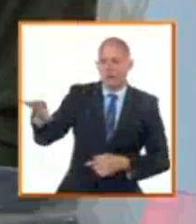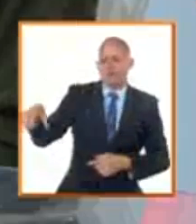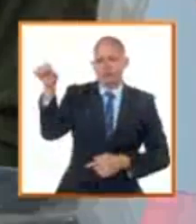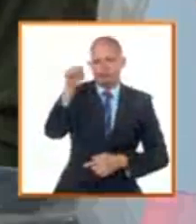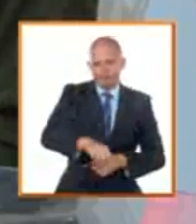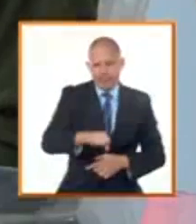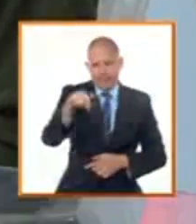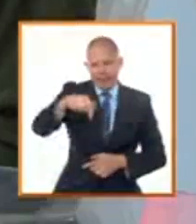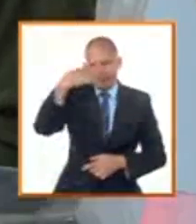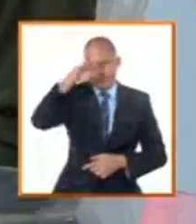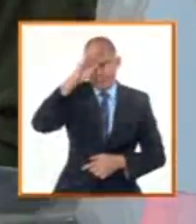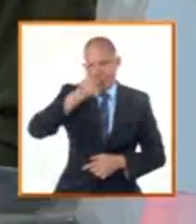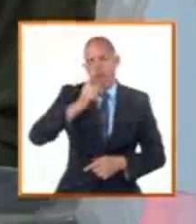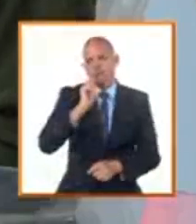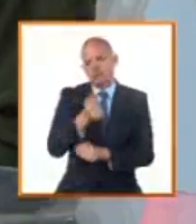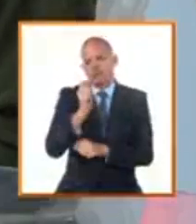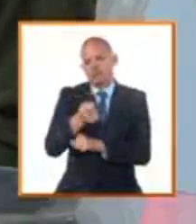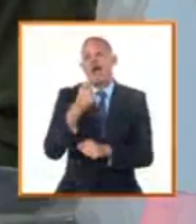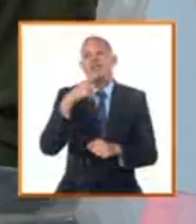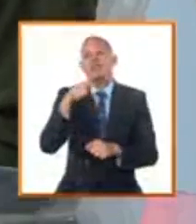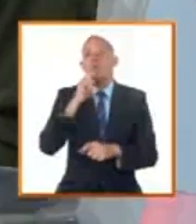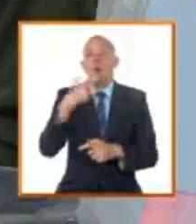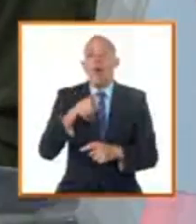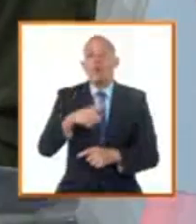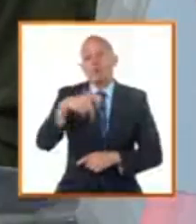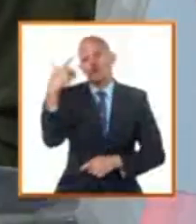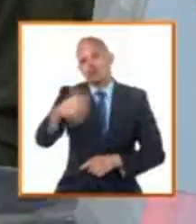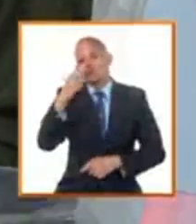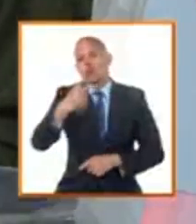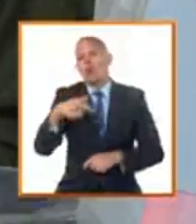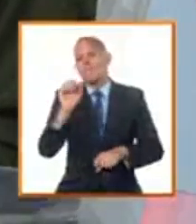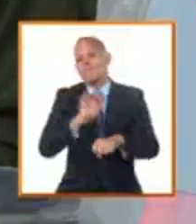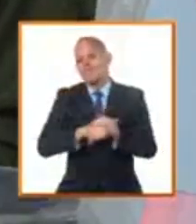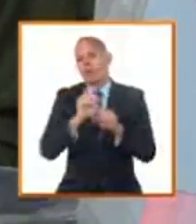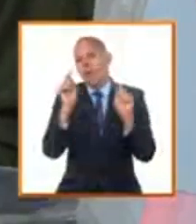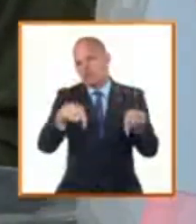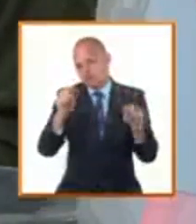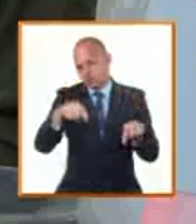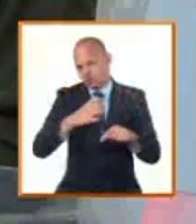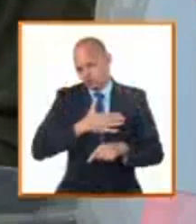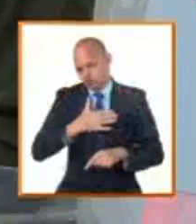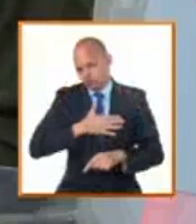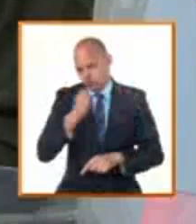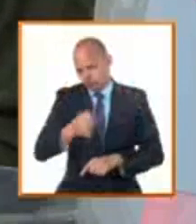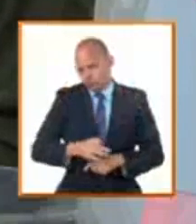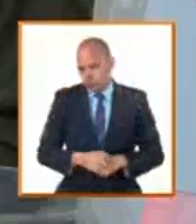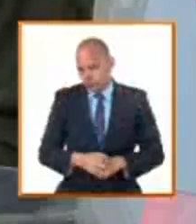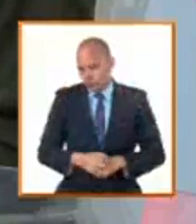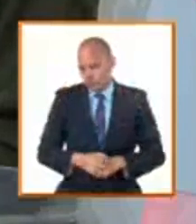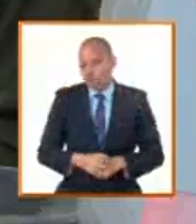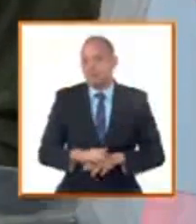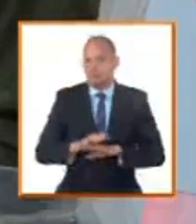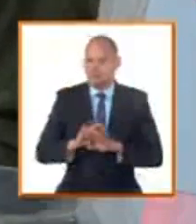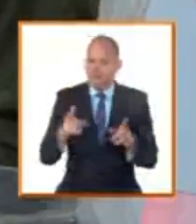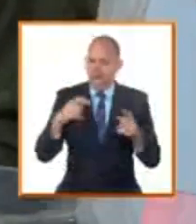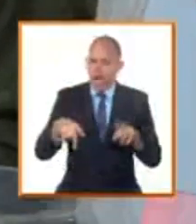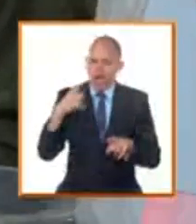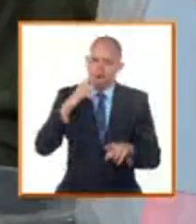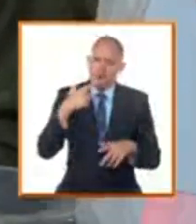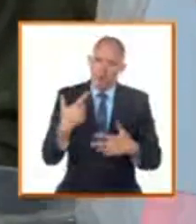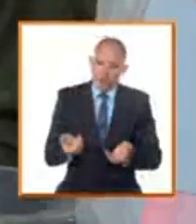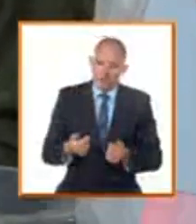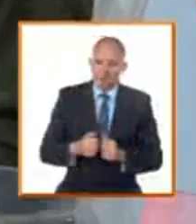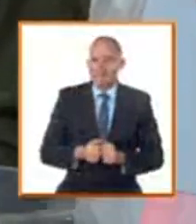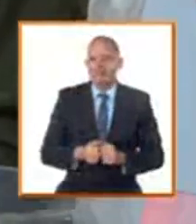las organizaciones políticas, además, en cumplimiento de la estrategia para lograr un equilibrio armónico entre las acciones de